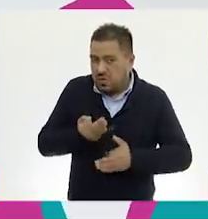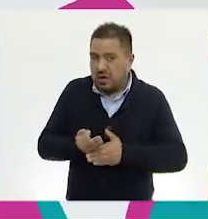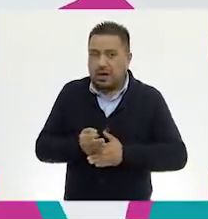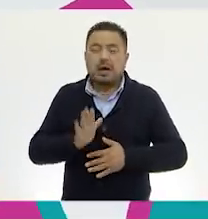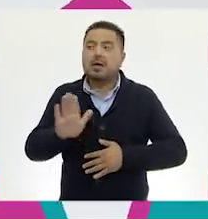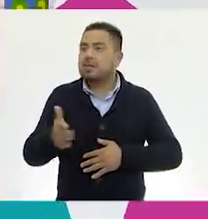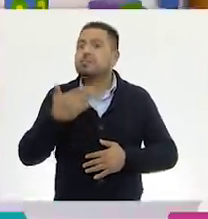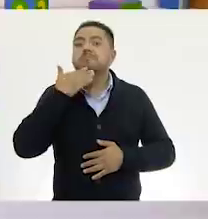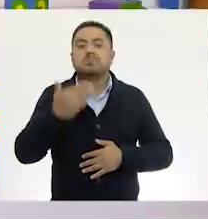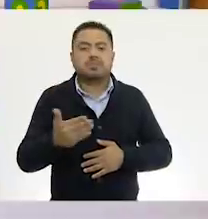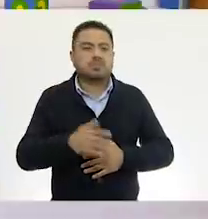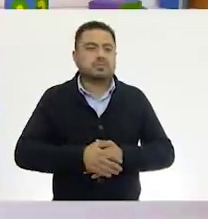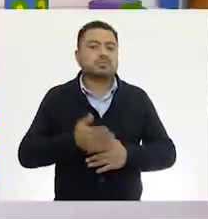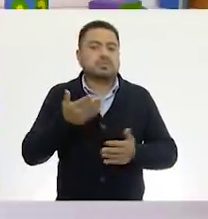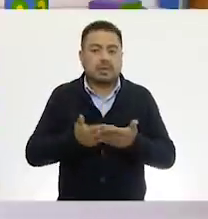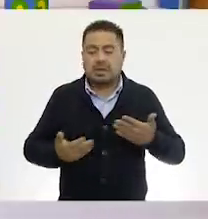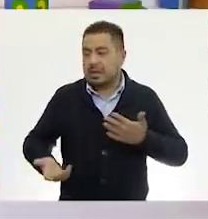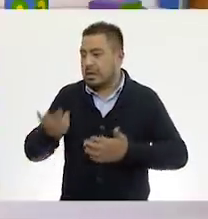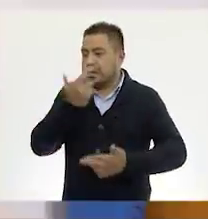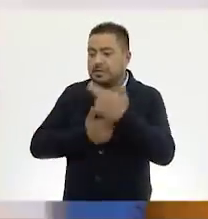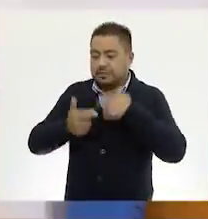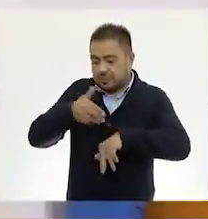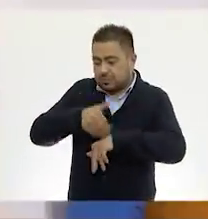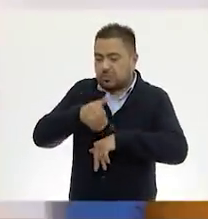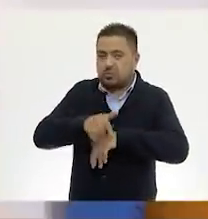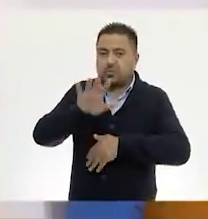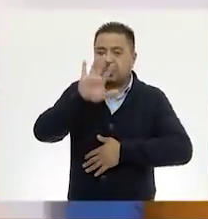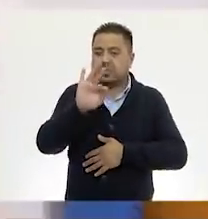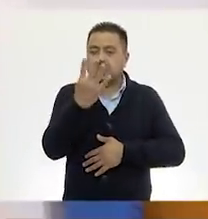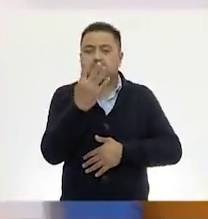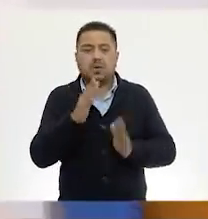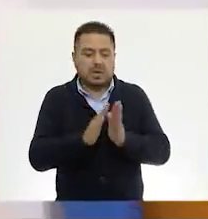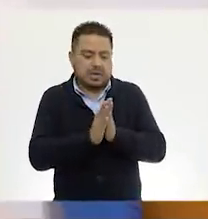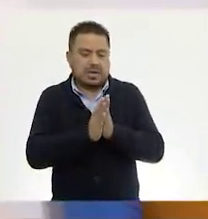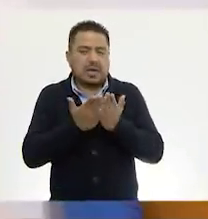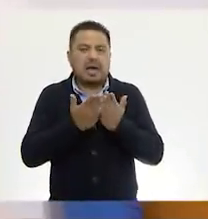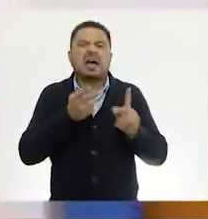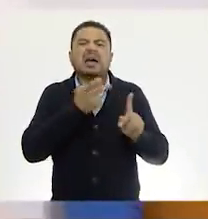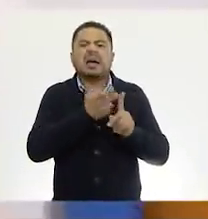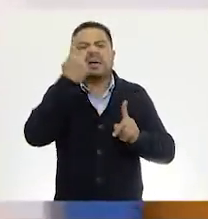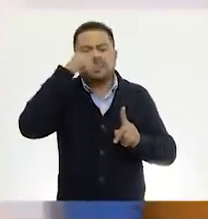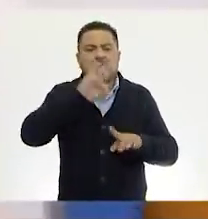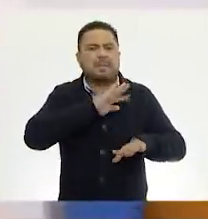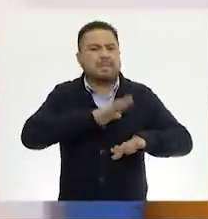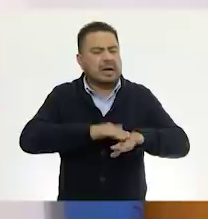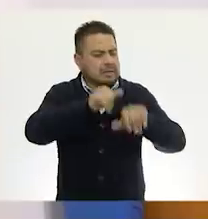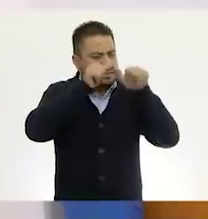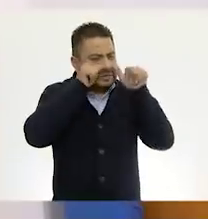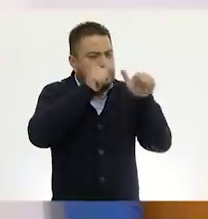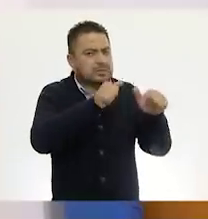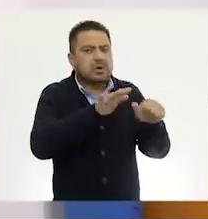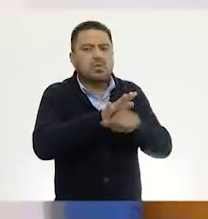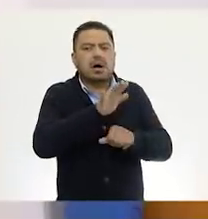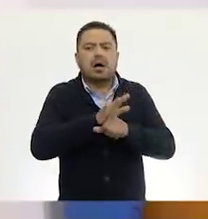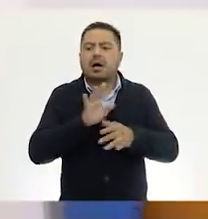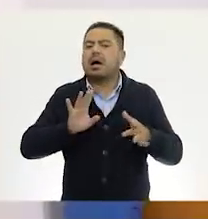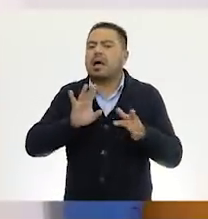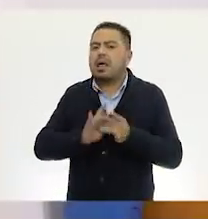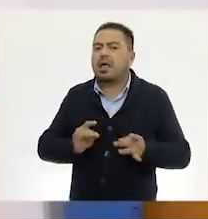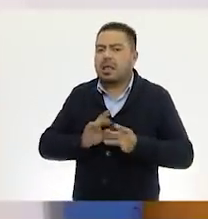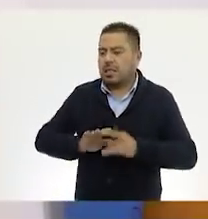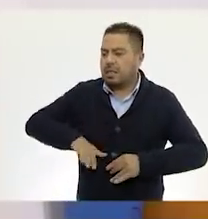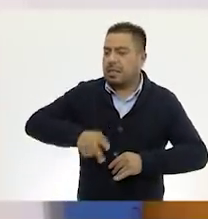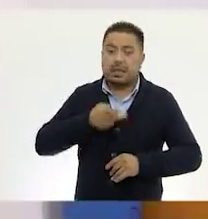muy bien. Muy bien. Entonces, regresamos a la página cuarenta y cuatro de nuestro libro para poner atención a las instrucciones.